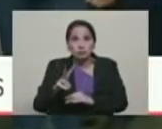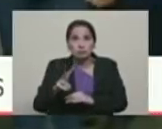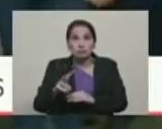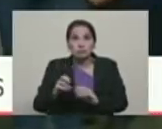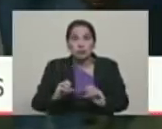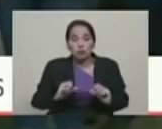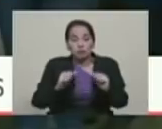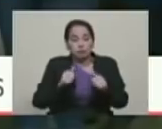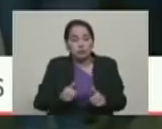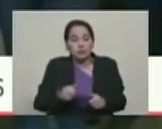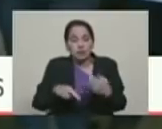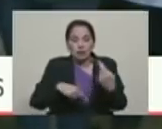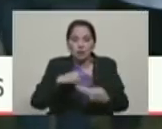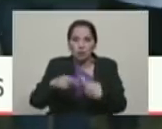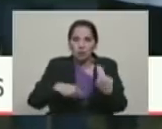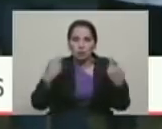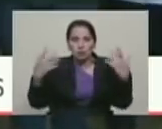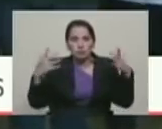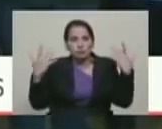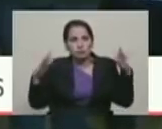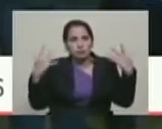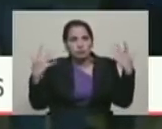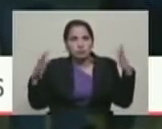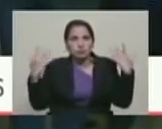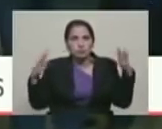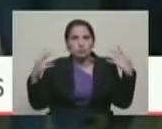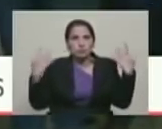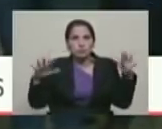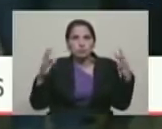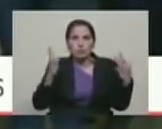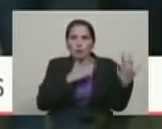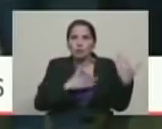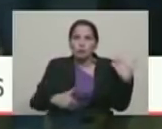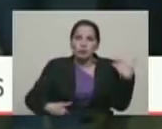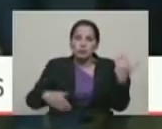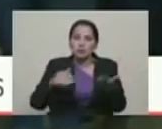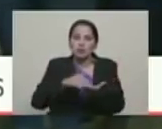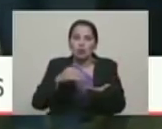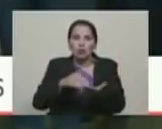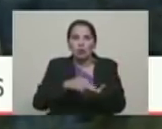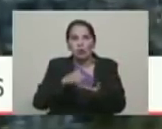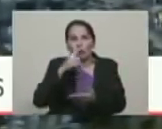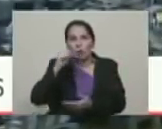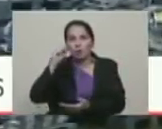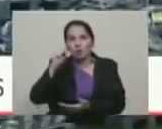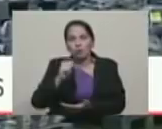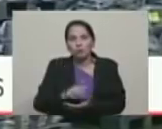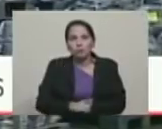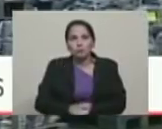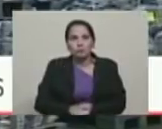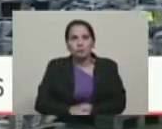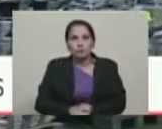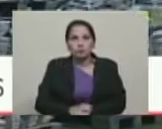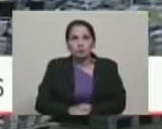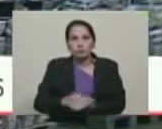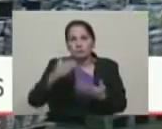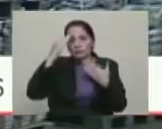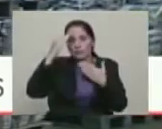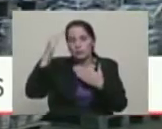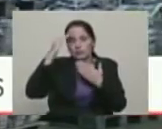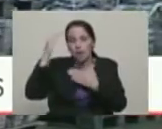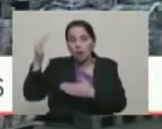la revolución. Vamos a darle un fuerte aplauso a nuestro presidente obrero, Nicolás Maduro Moro. Bueno, un gran saludo,